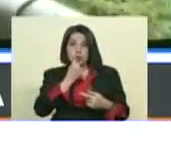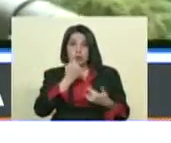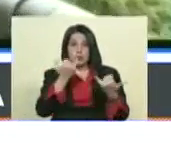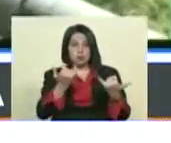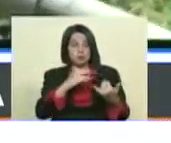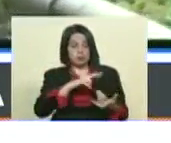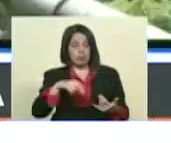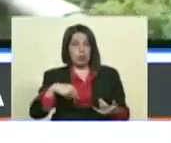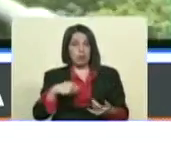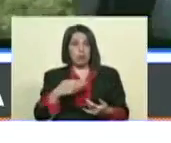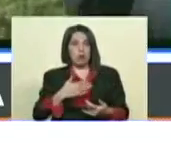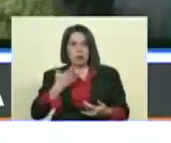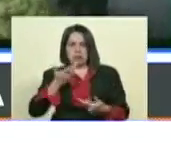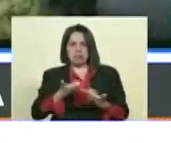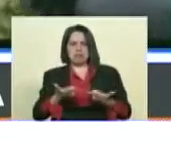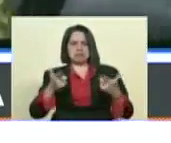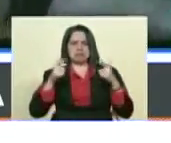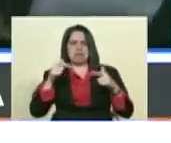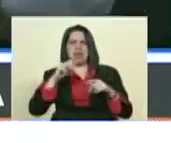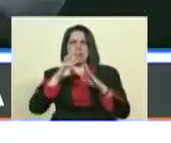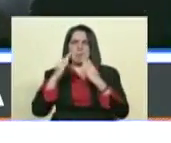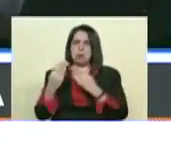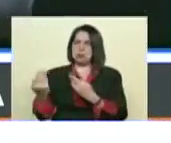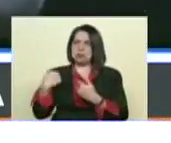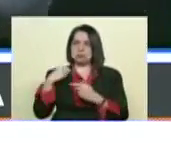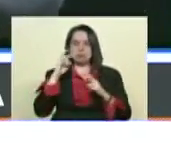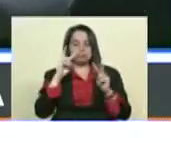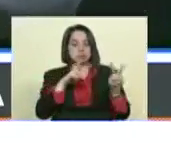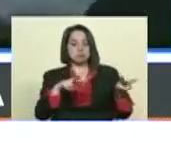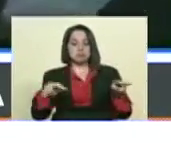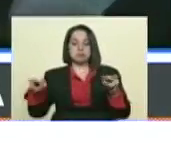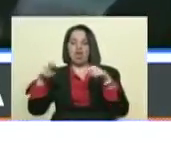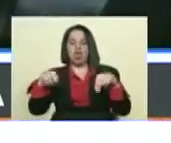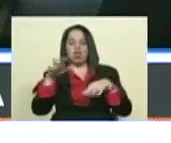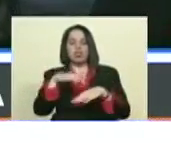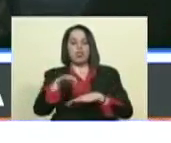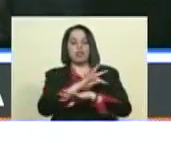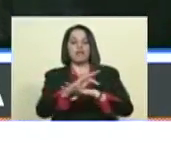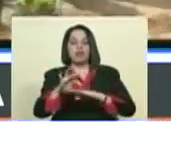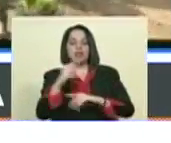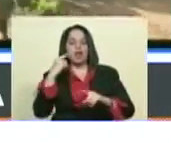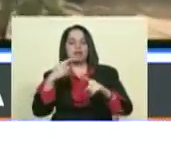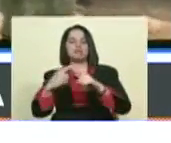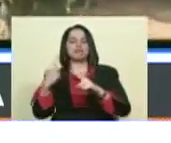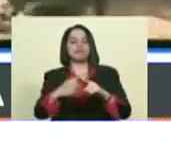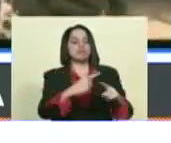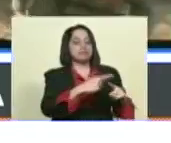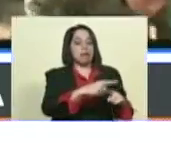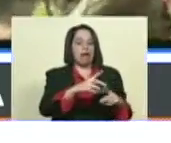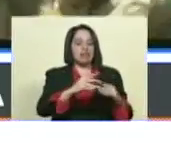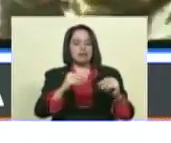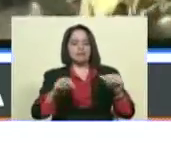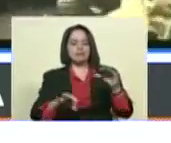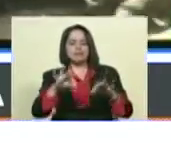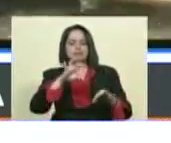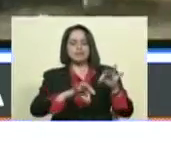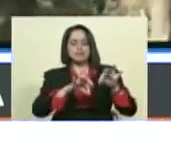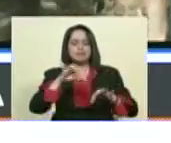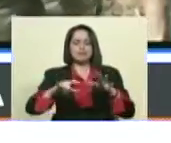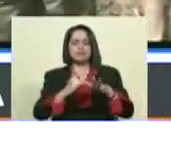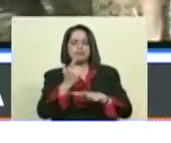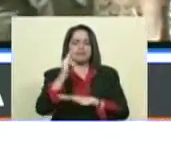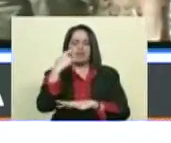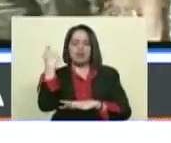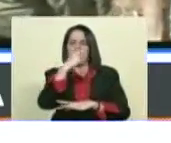podemos, no dependemos de nadie en el mundo para vigilar nuestra frontera, para detectar territorios donde haya plantaciones